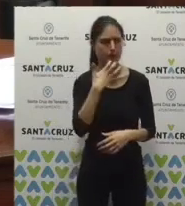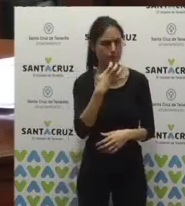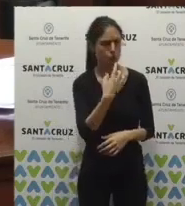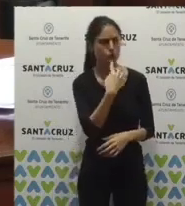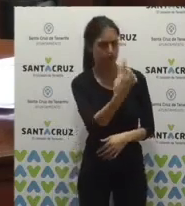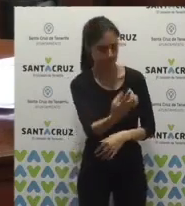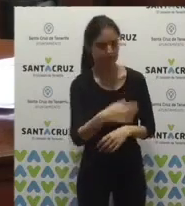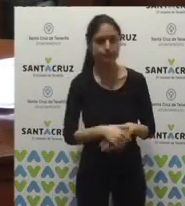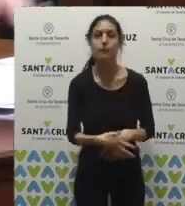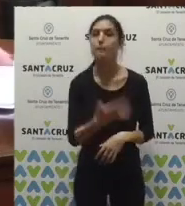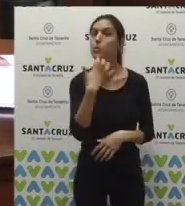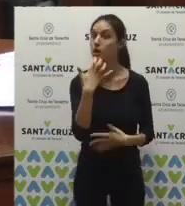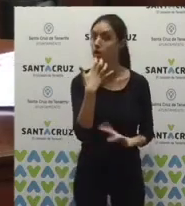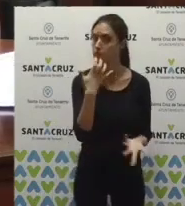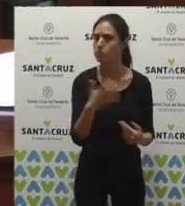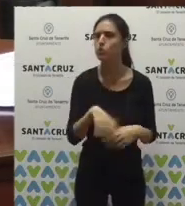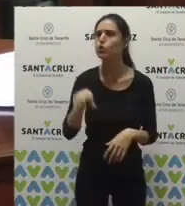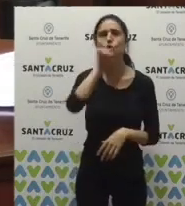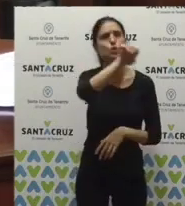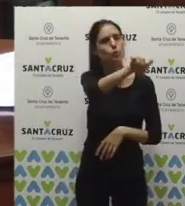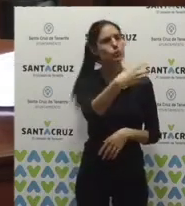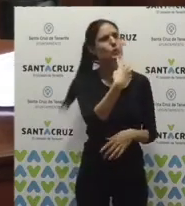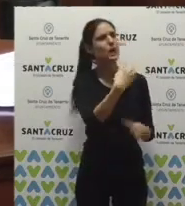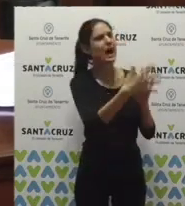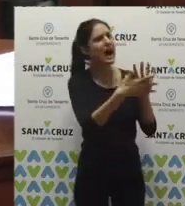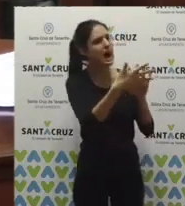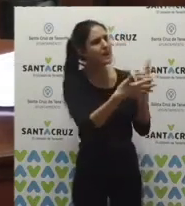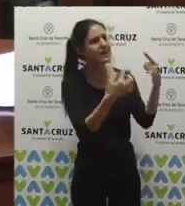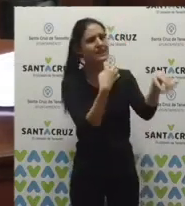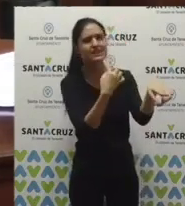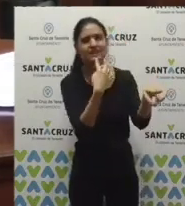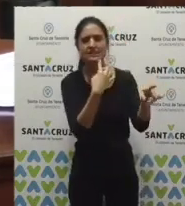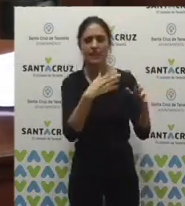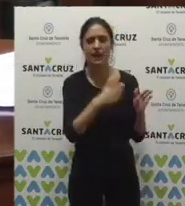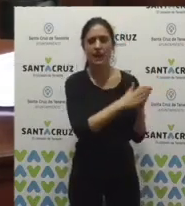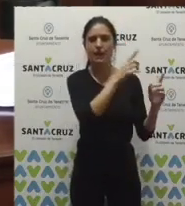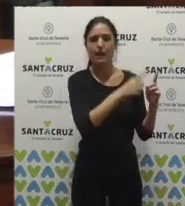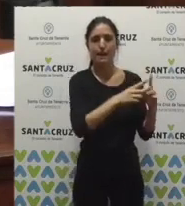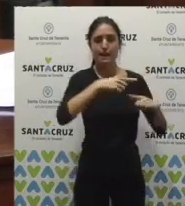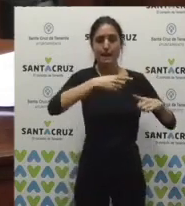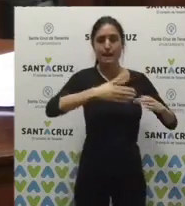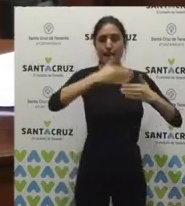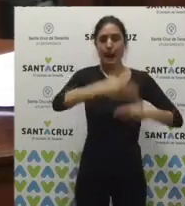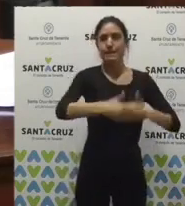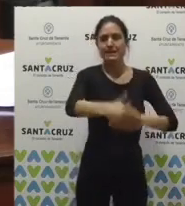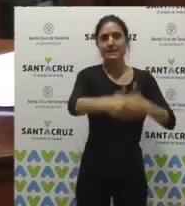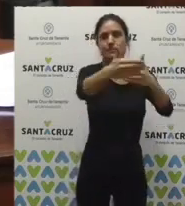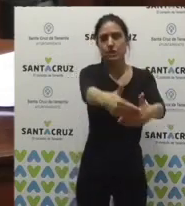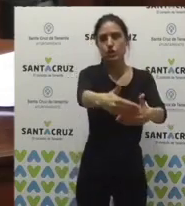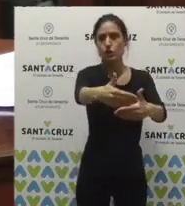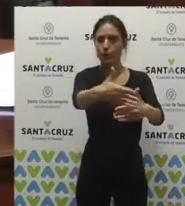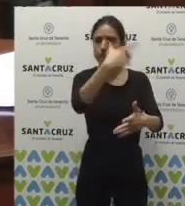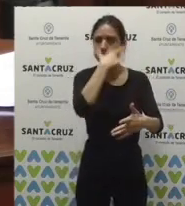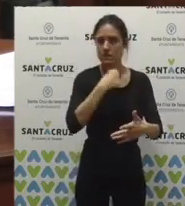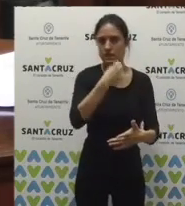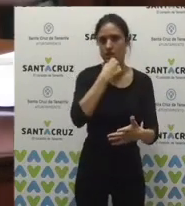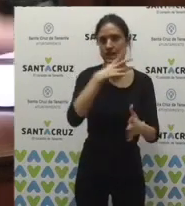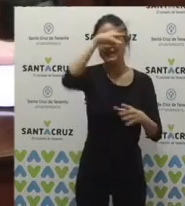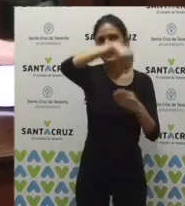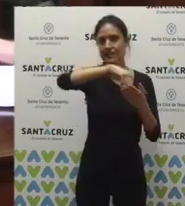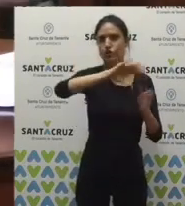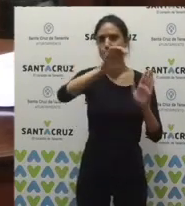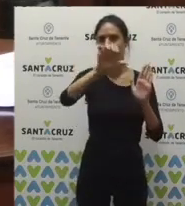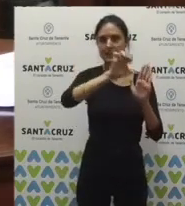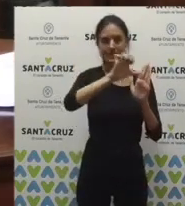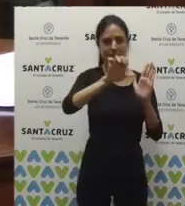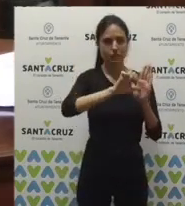por ejemplo habla usted de facilitar los aplazamientos y fraccionamientos de los tributos devengados en el año 2020 y esta en